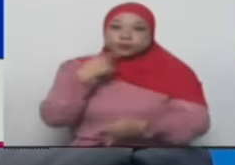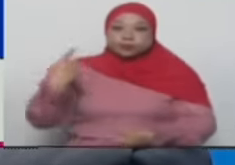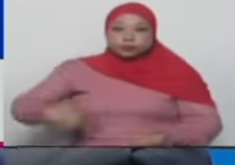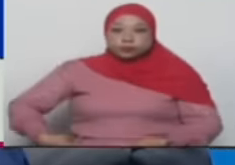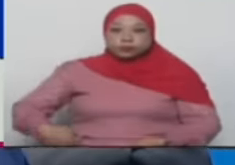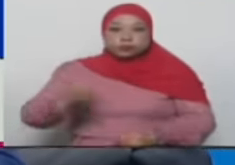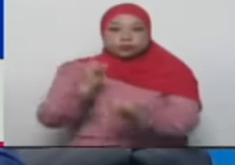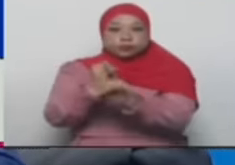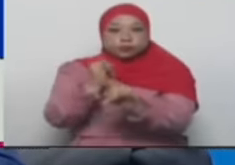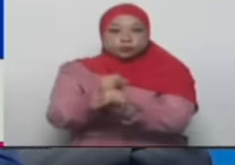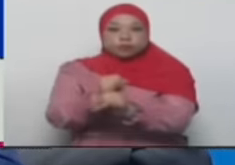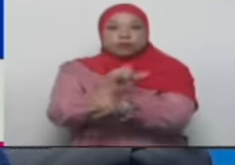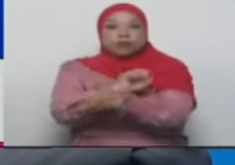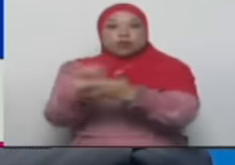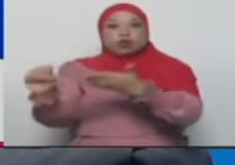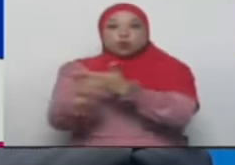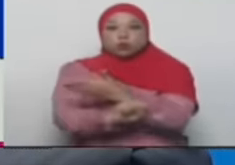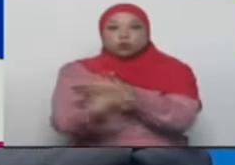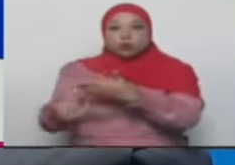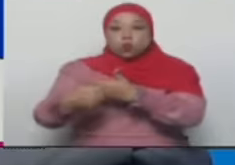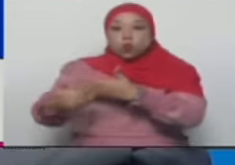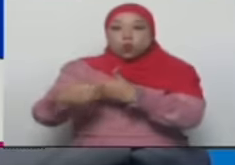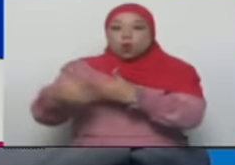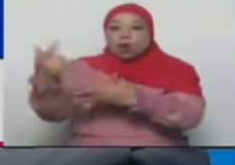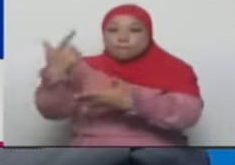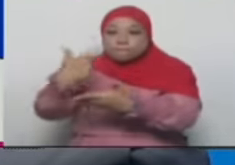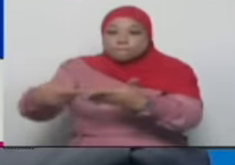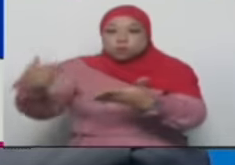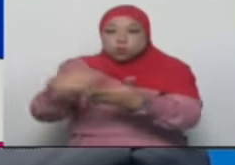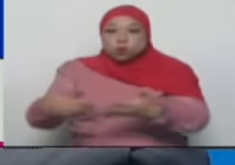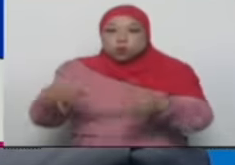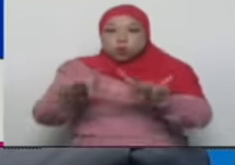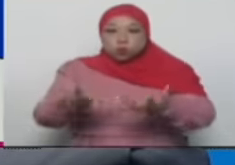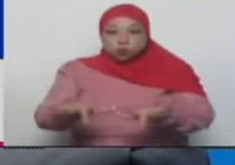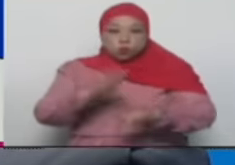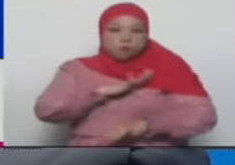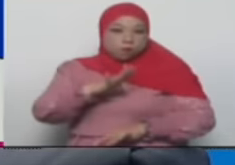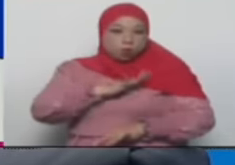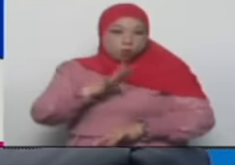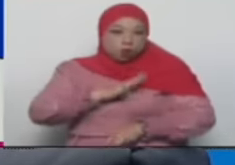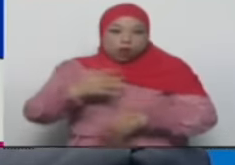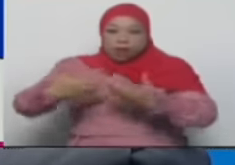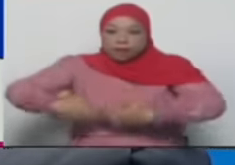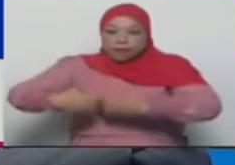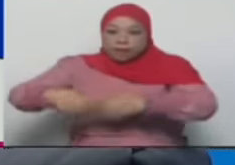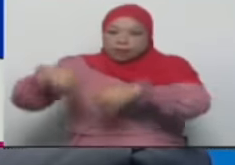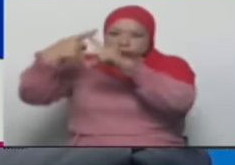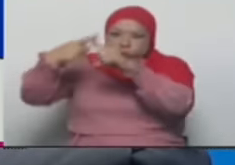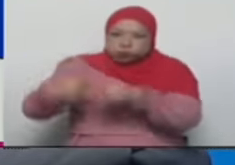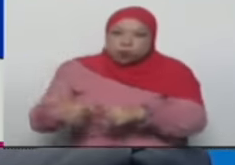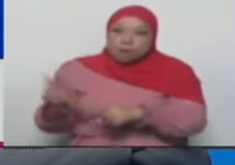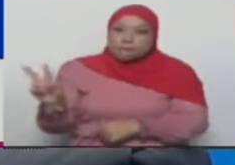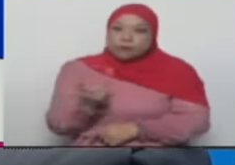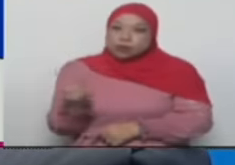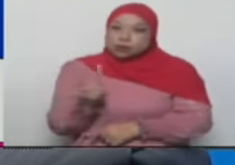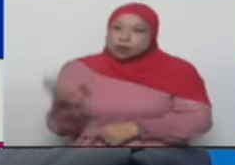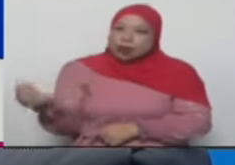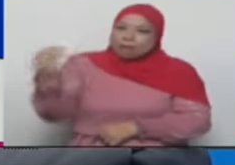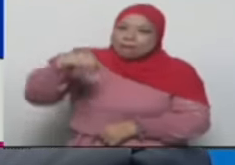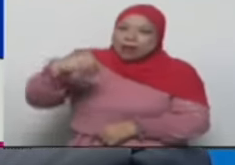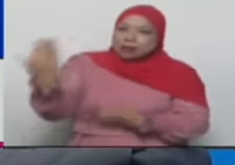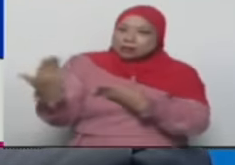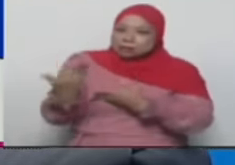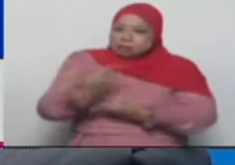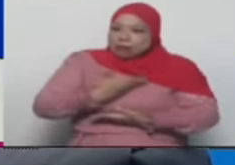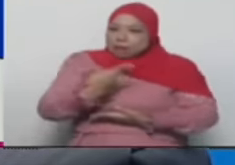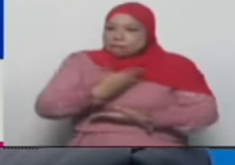está censando los ataques que recibe directamente en los computadores de su servicio. Y está entonces censando ese número de ataques y lo ve